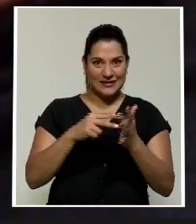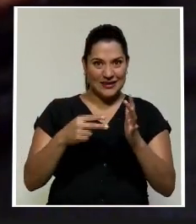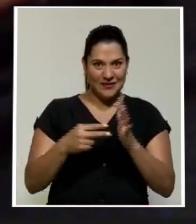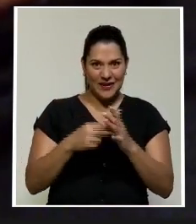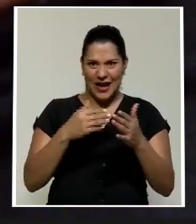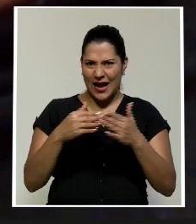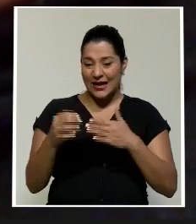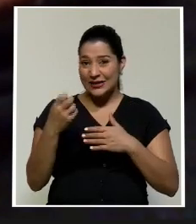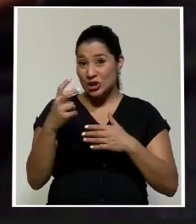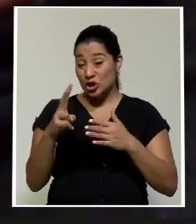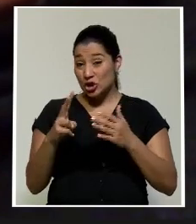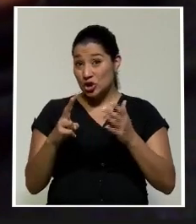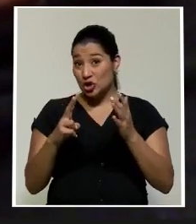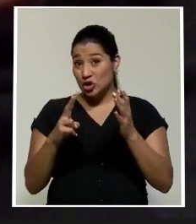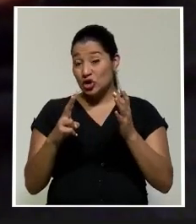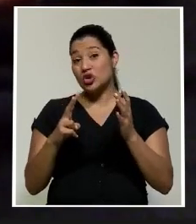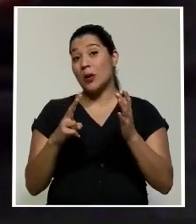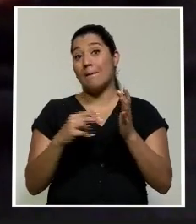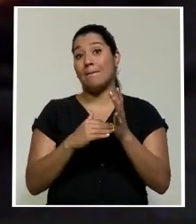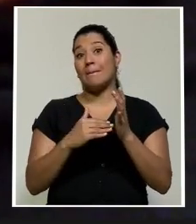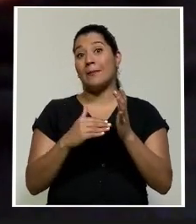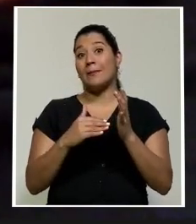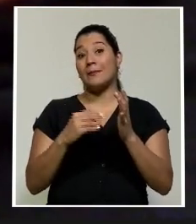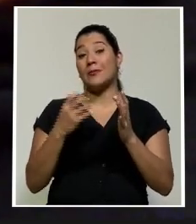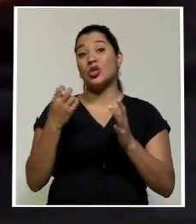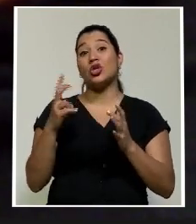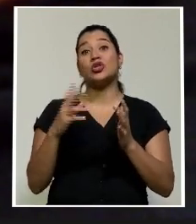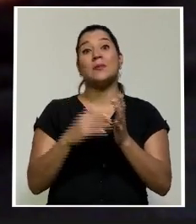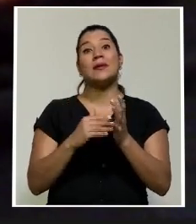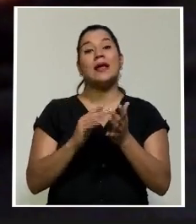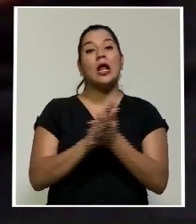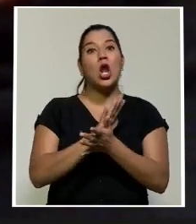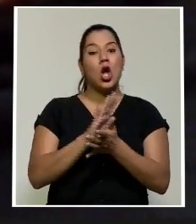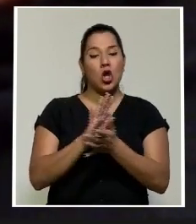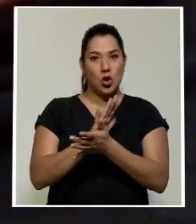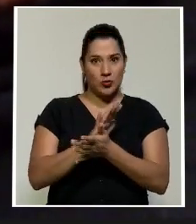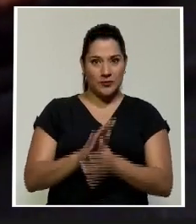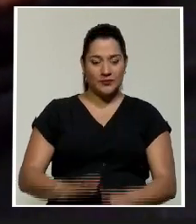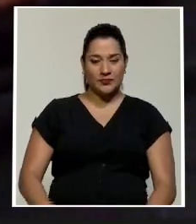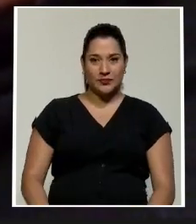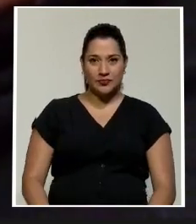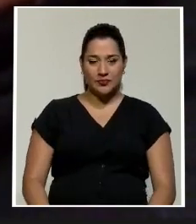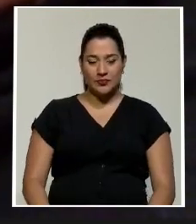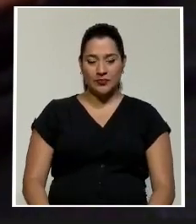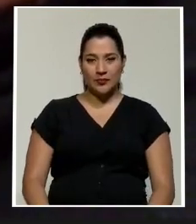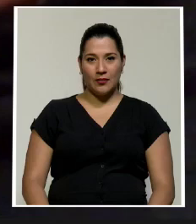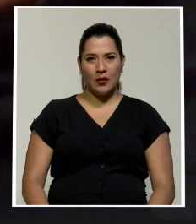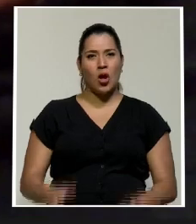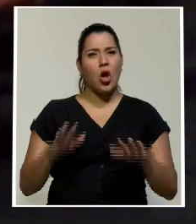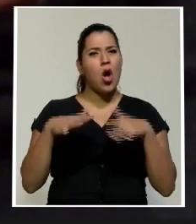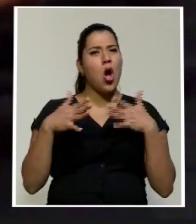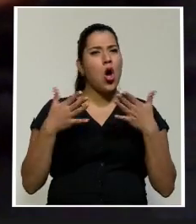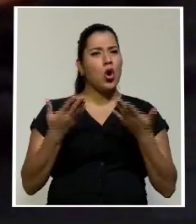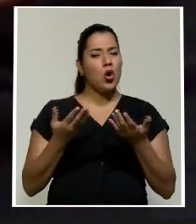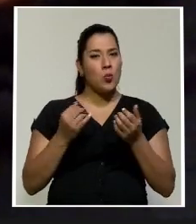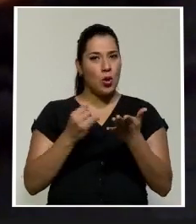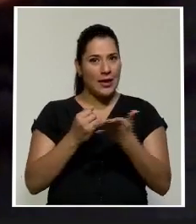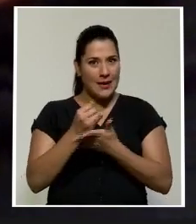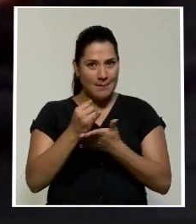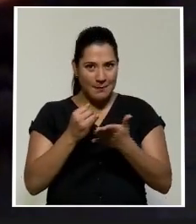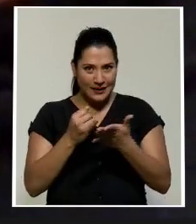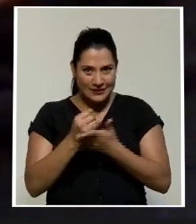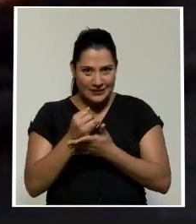importantes de Panamá, que se dedica a ofrecer servicios de sociedades offshore. ¿Cómo se investiga